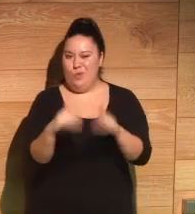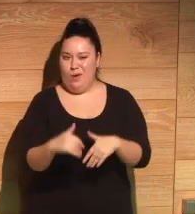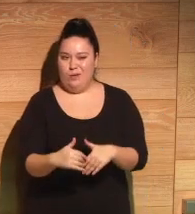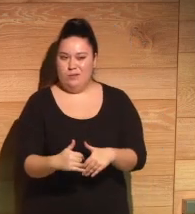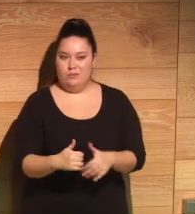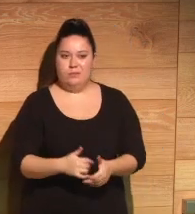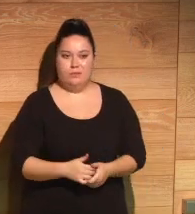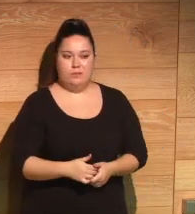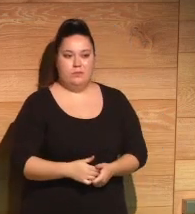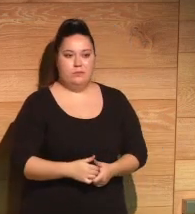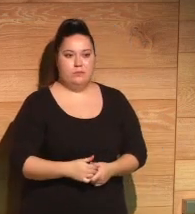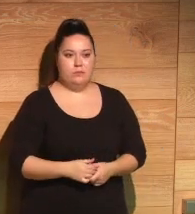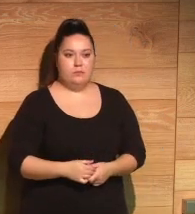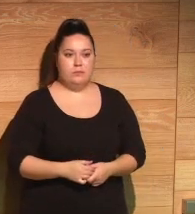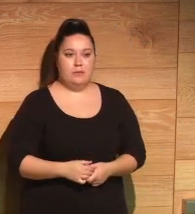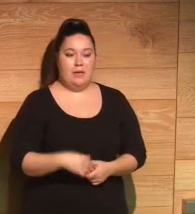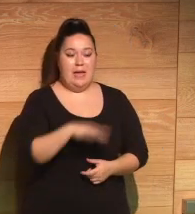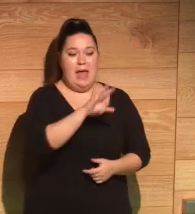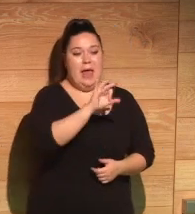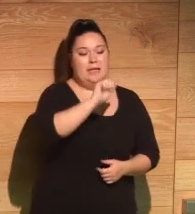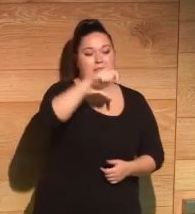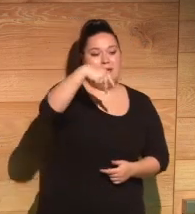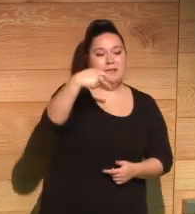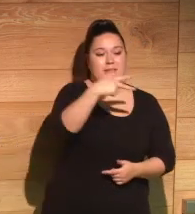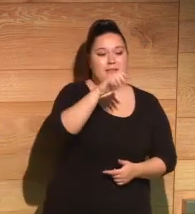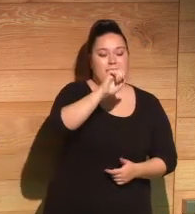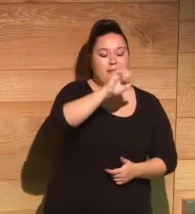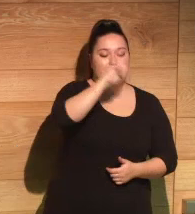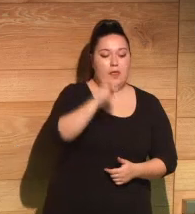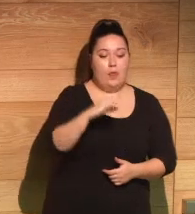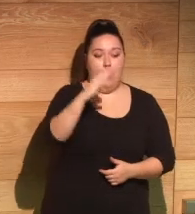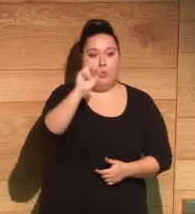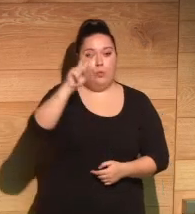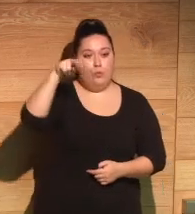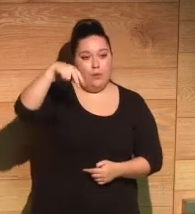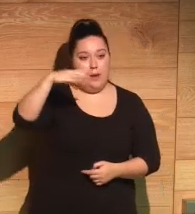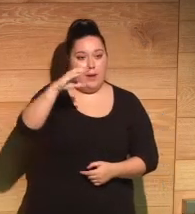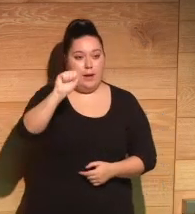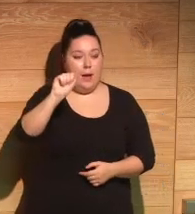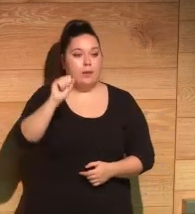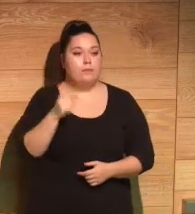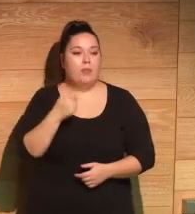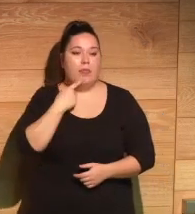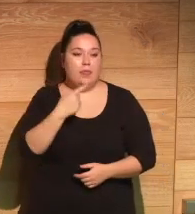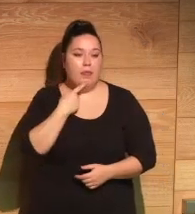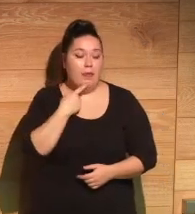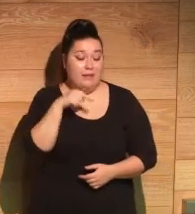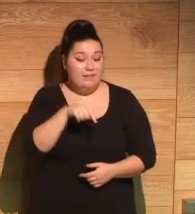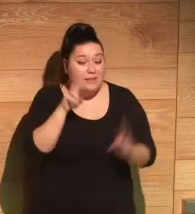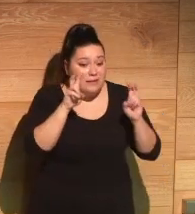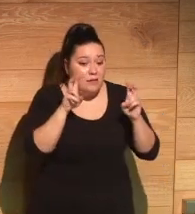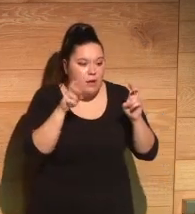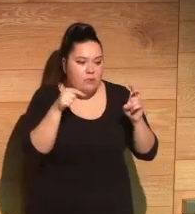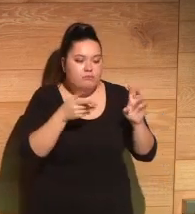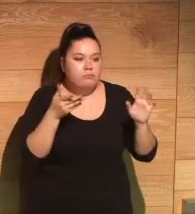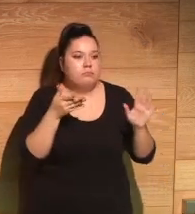tenemos que abrir. Sánchez Cuenca escribía el otro día en CTXT sobre este tema. Es verdad que hay que